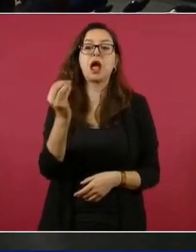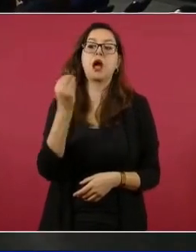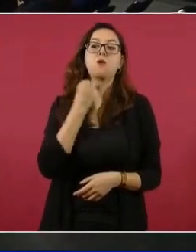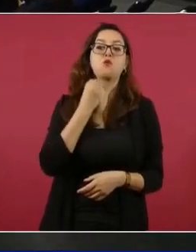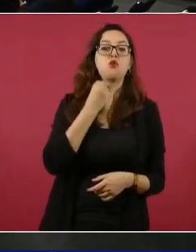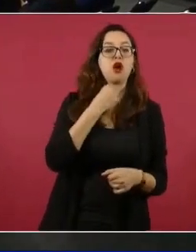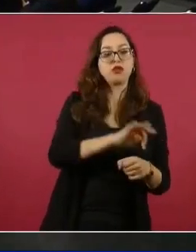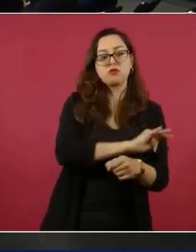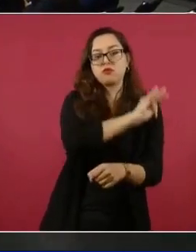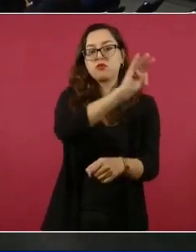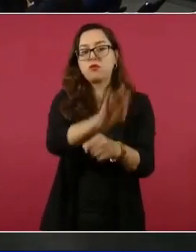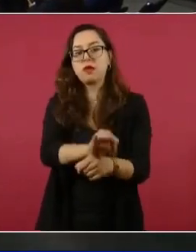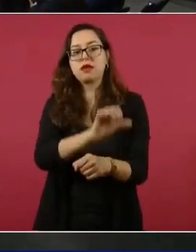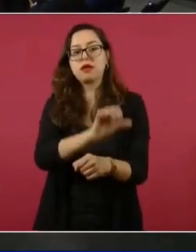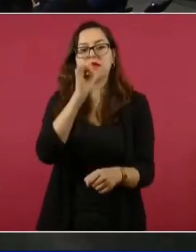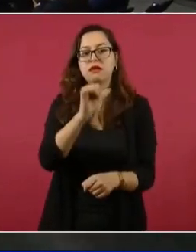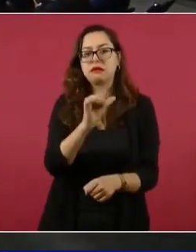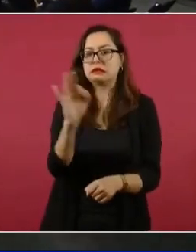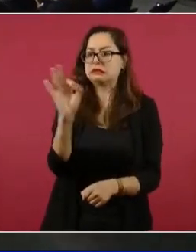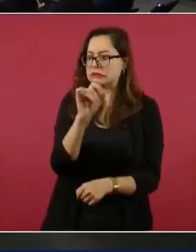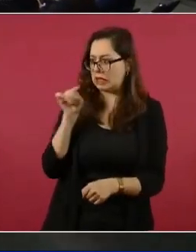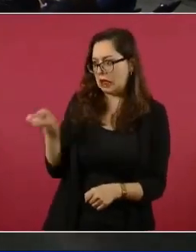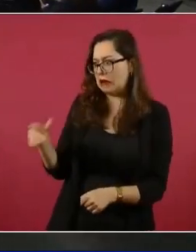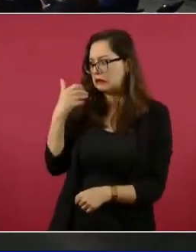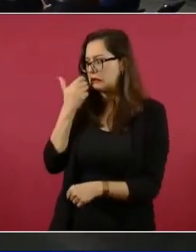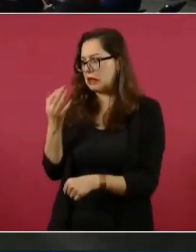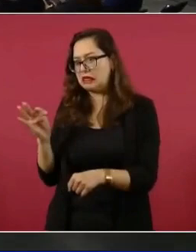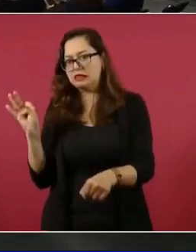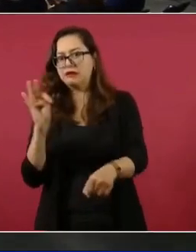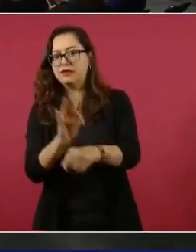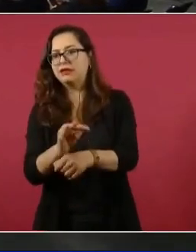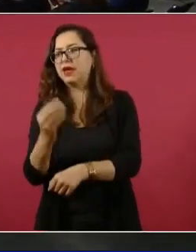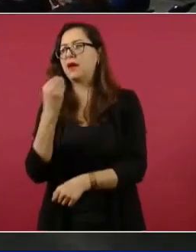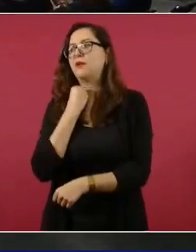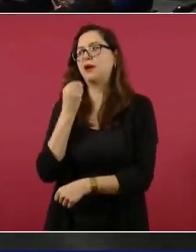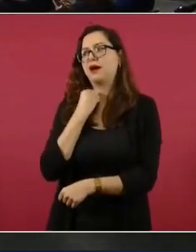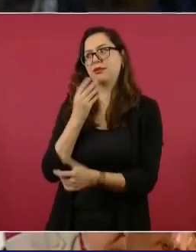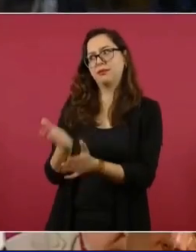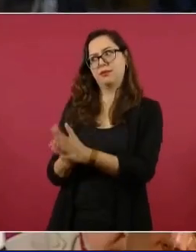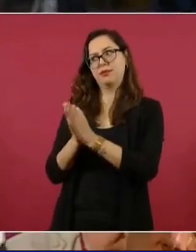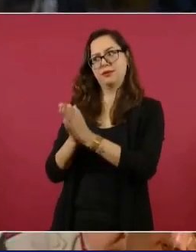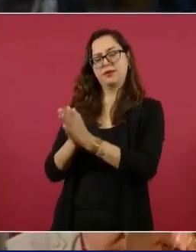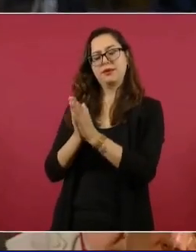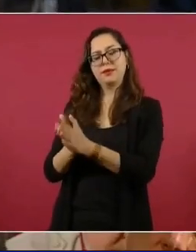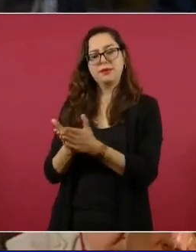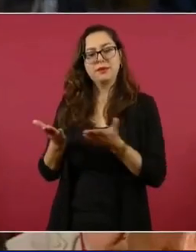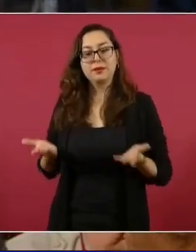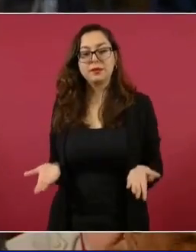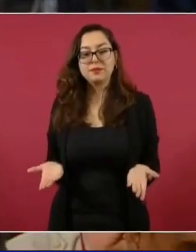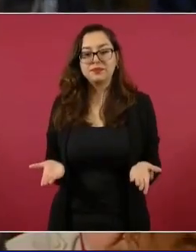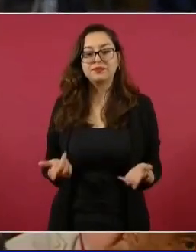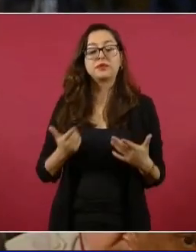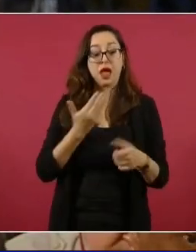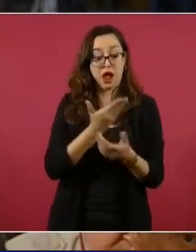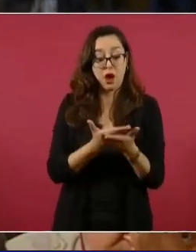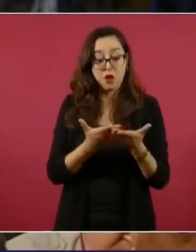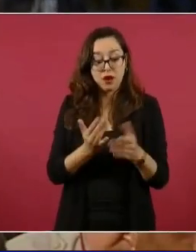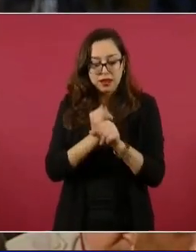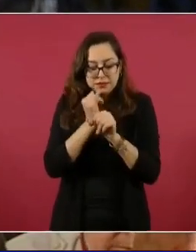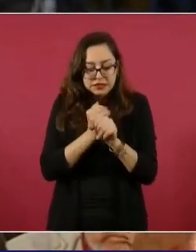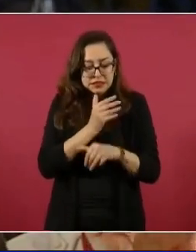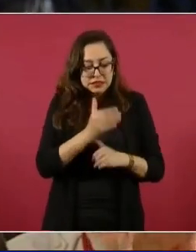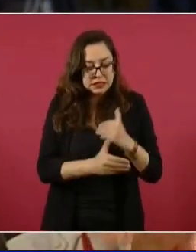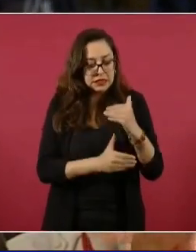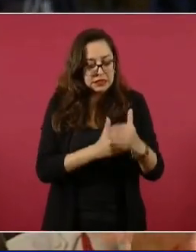él querrá postularse como su abogado? El mismo señor Iñaki Blanco, quien aplaude el avance de las